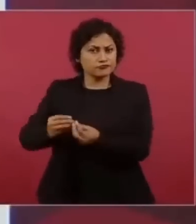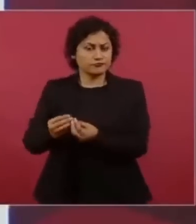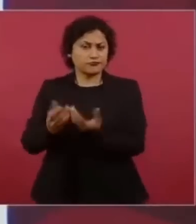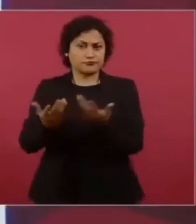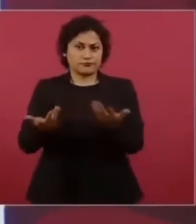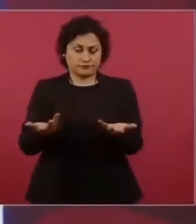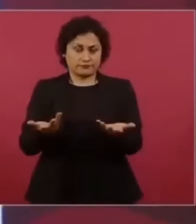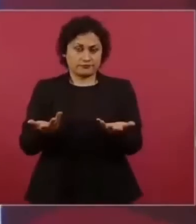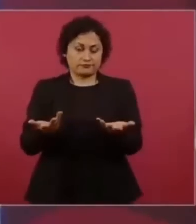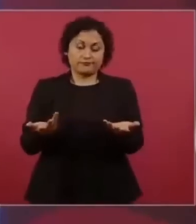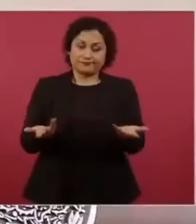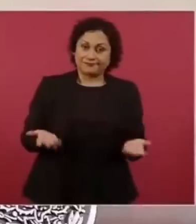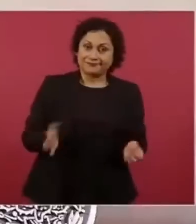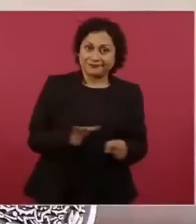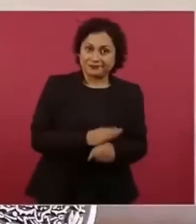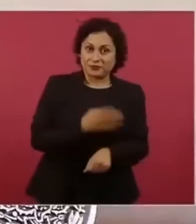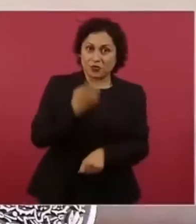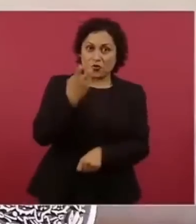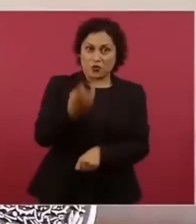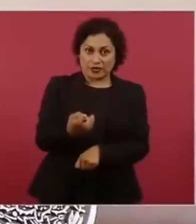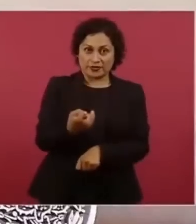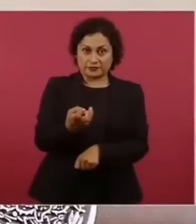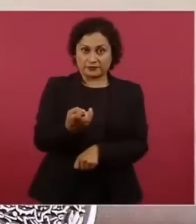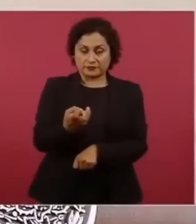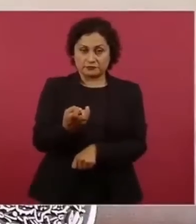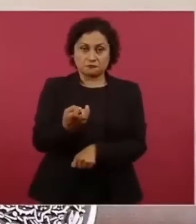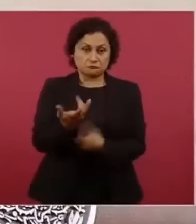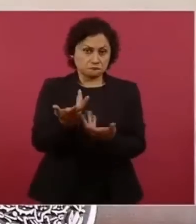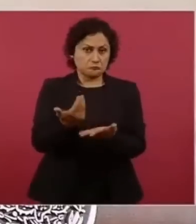pues, fortalecería mucho.